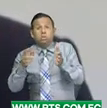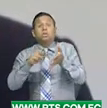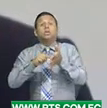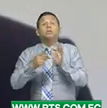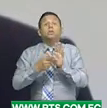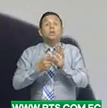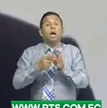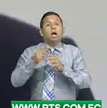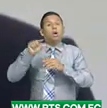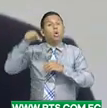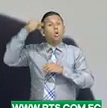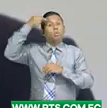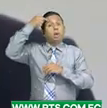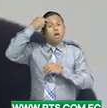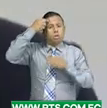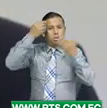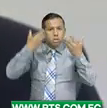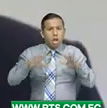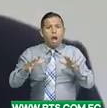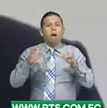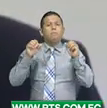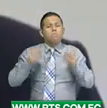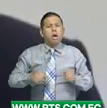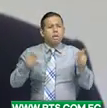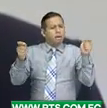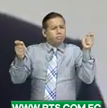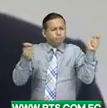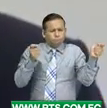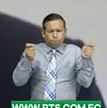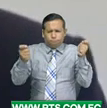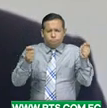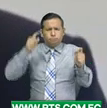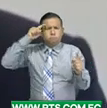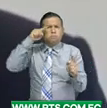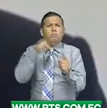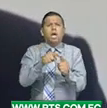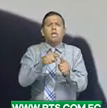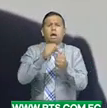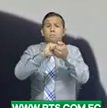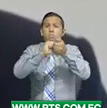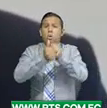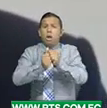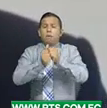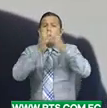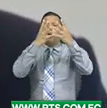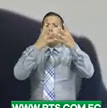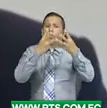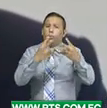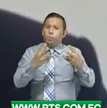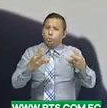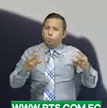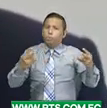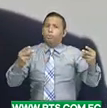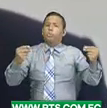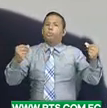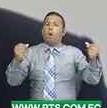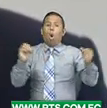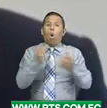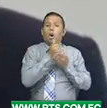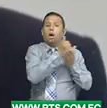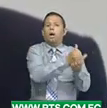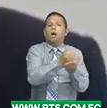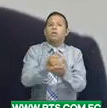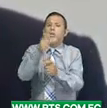medidas necesarias para que esta situación emergente ahora pueda ser enfrentada en el